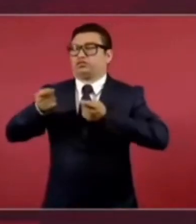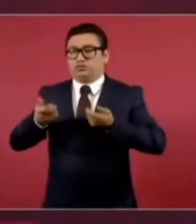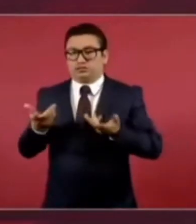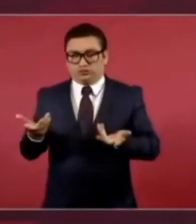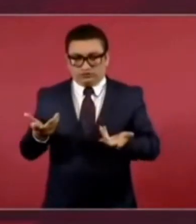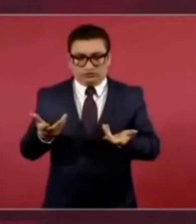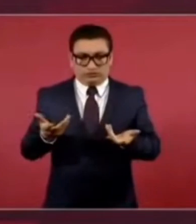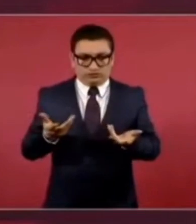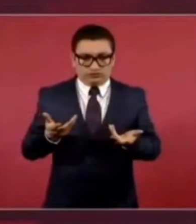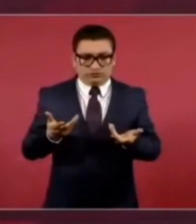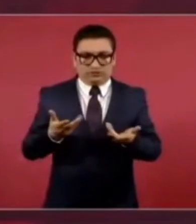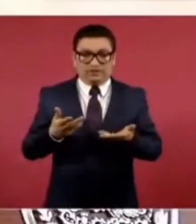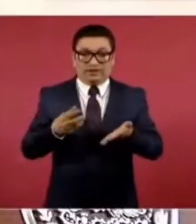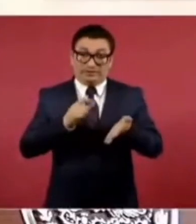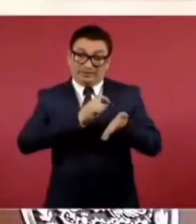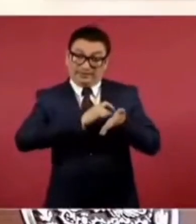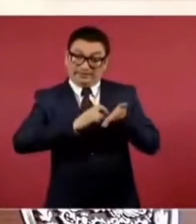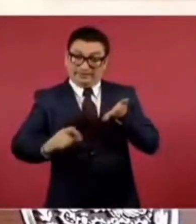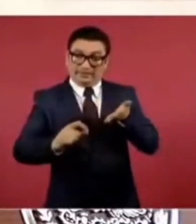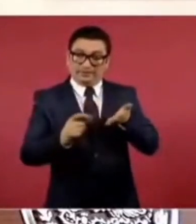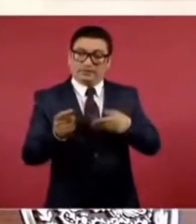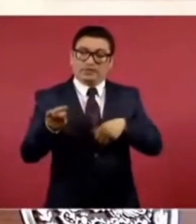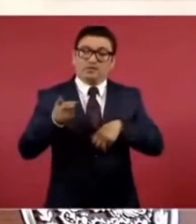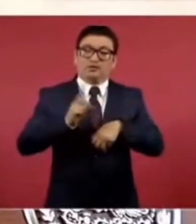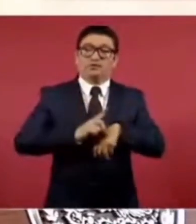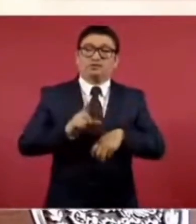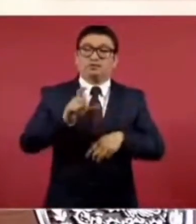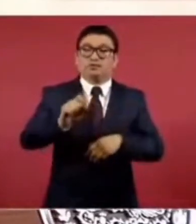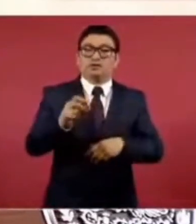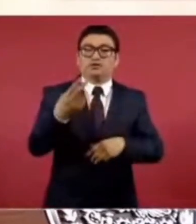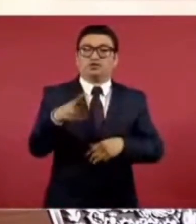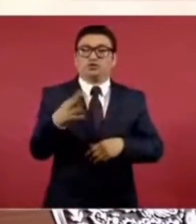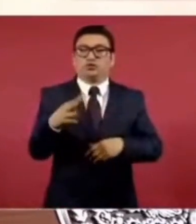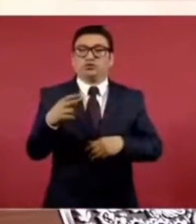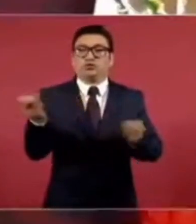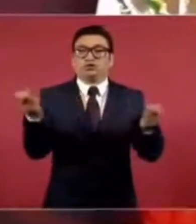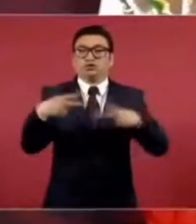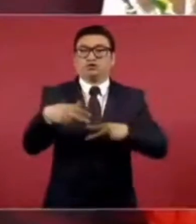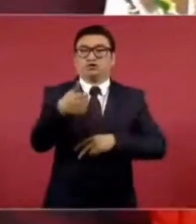Ya hasta le ponen ahí el 20 de noviembre a las 6 de la tarde.